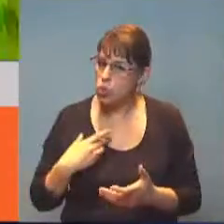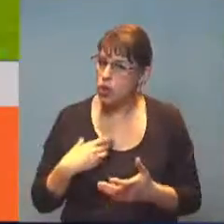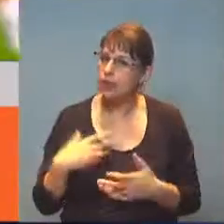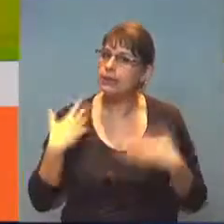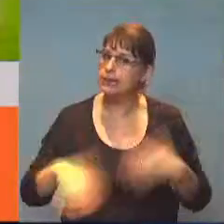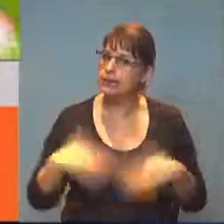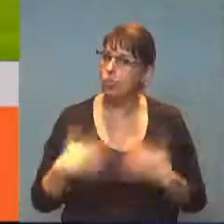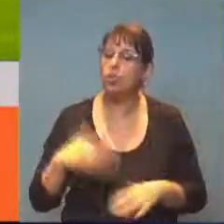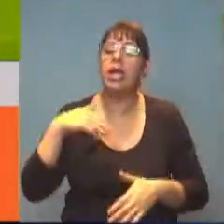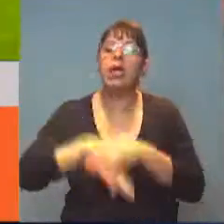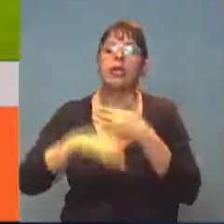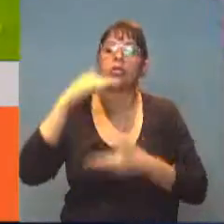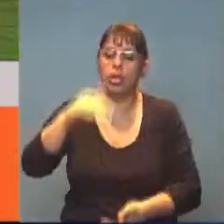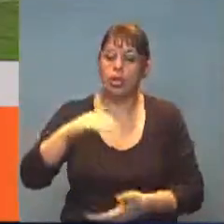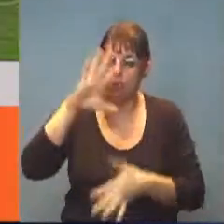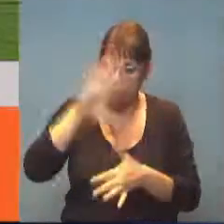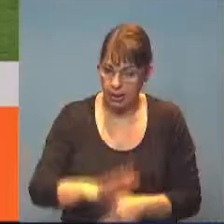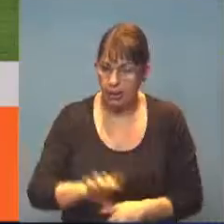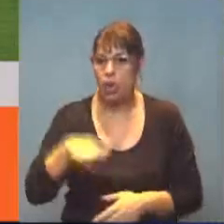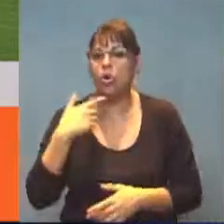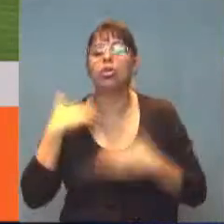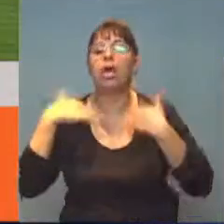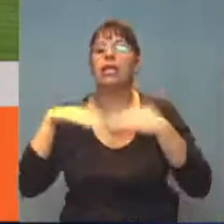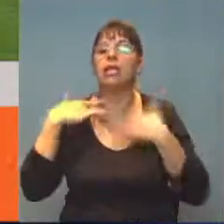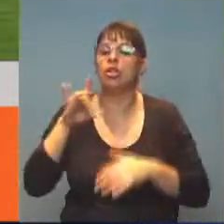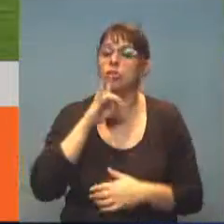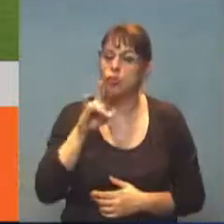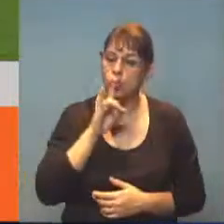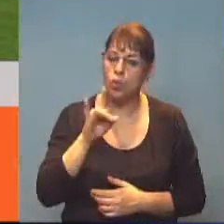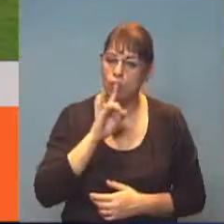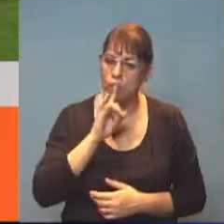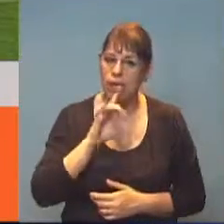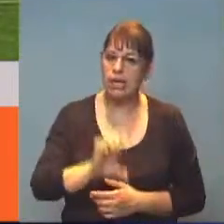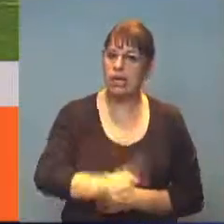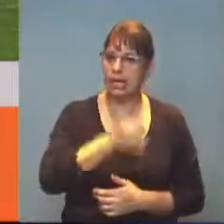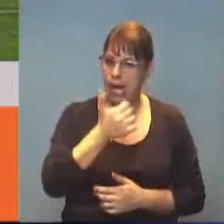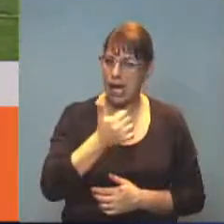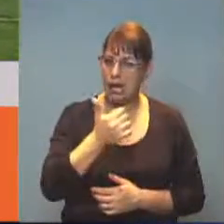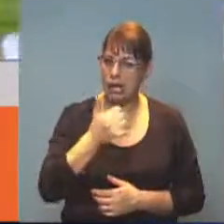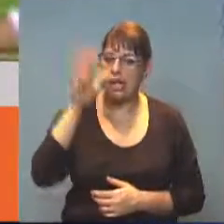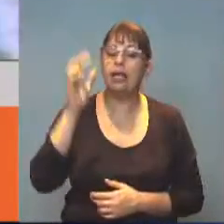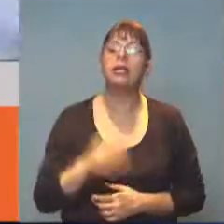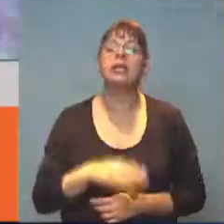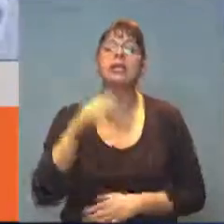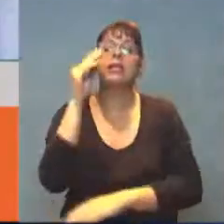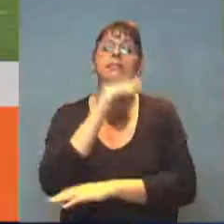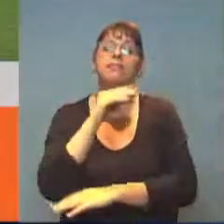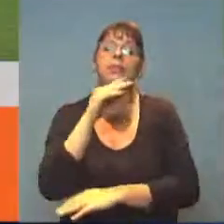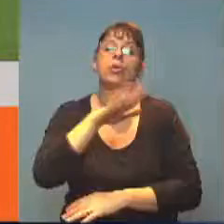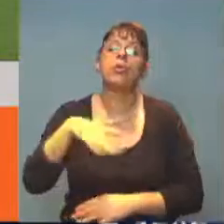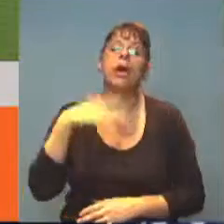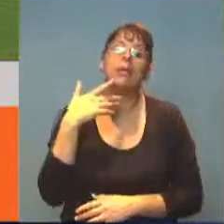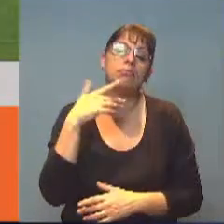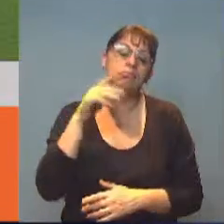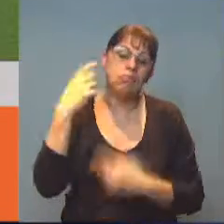Copa. En la otra vereda está Atlético de Tucumán, que se trajo un triunfazo de Bolivia. En Santa Cruz de la Sierra, el decano